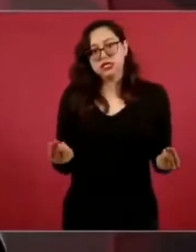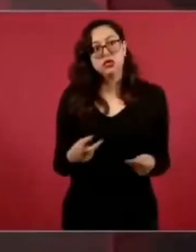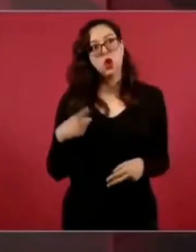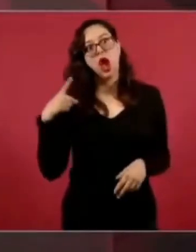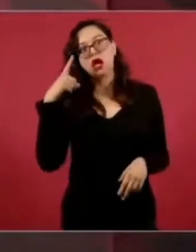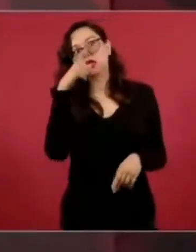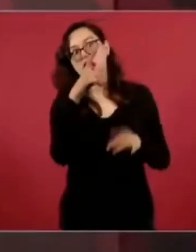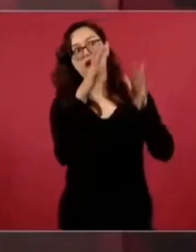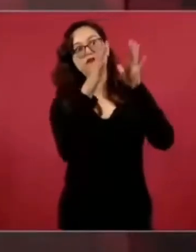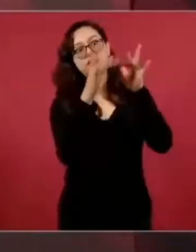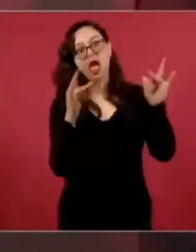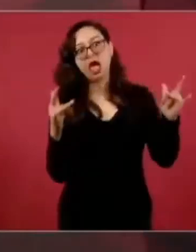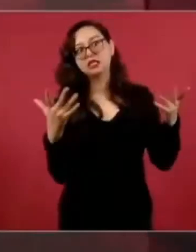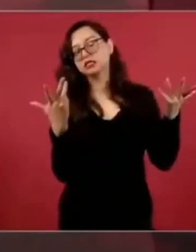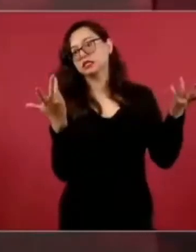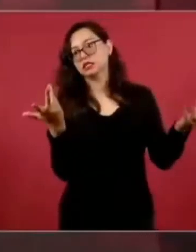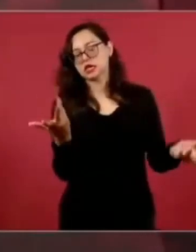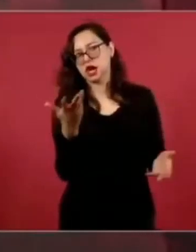en Francia,